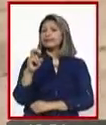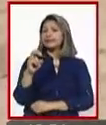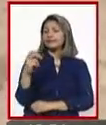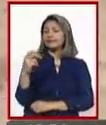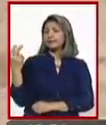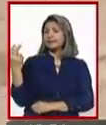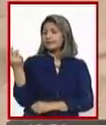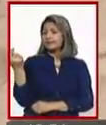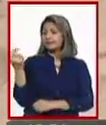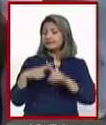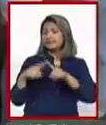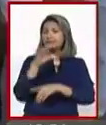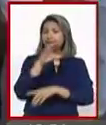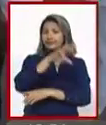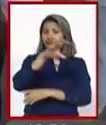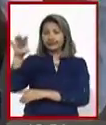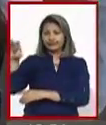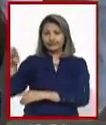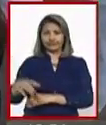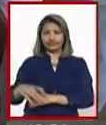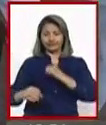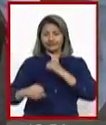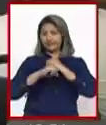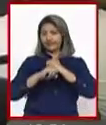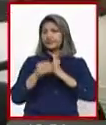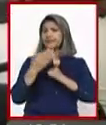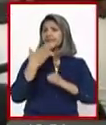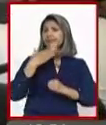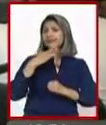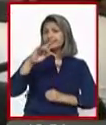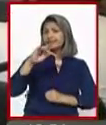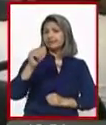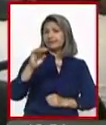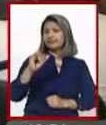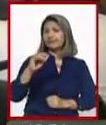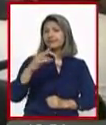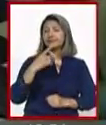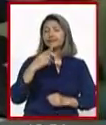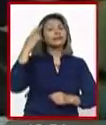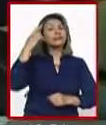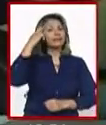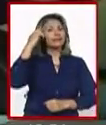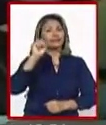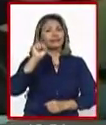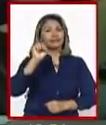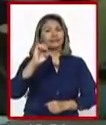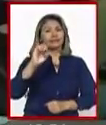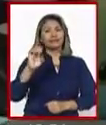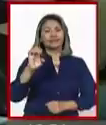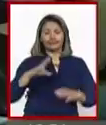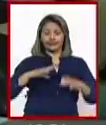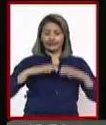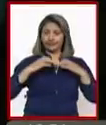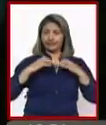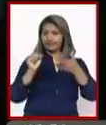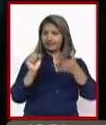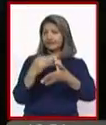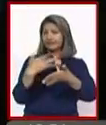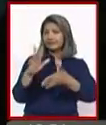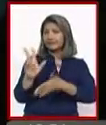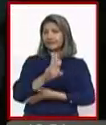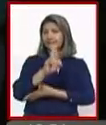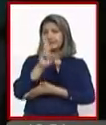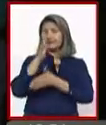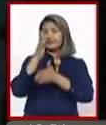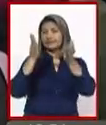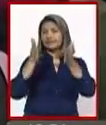en los diferentes barrios durante la campaña contra el mal de rabia. Por tal motivo, hoy el CEDES capacitó a estudiantes